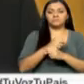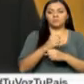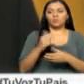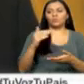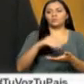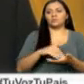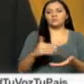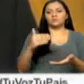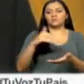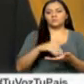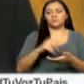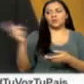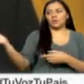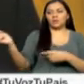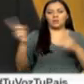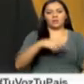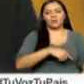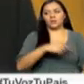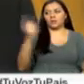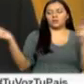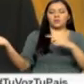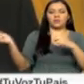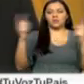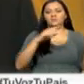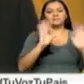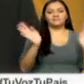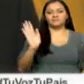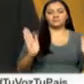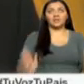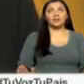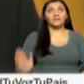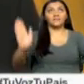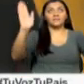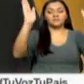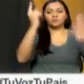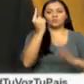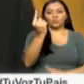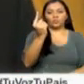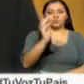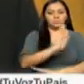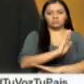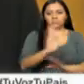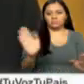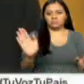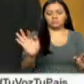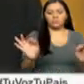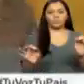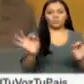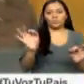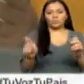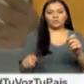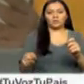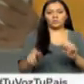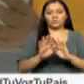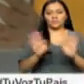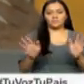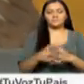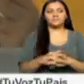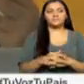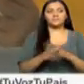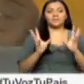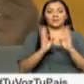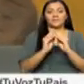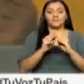que peregrinar de un lado a otro, muchas veces sin saber en dónde están ubicadas las distintas judicaturas. En el acto